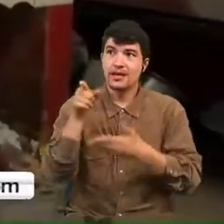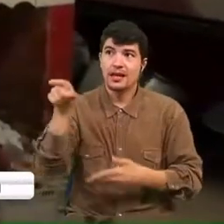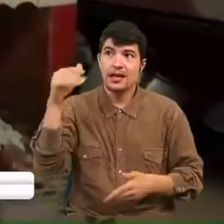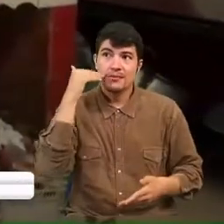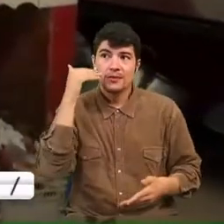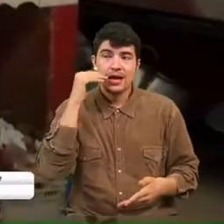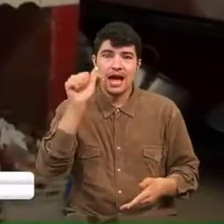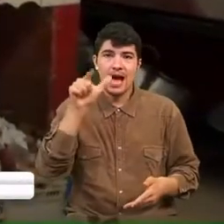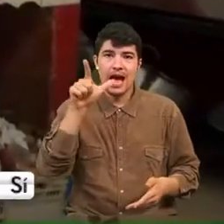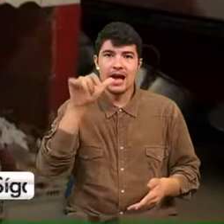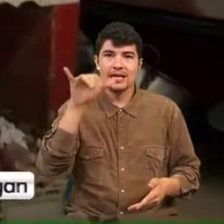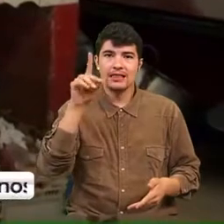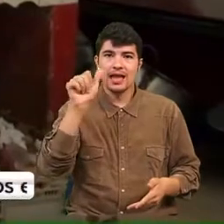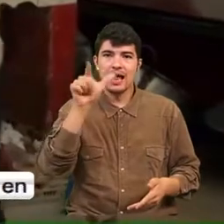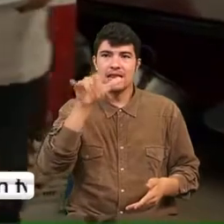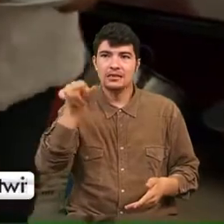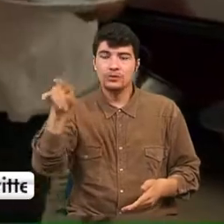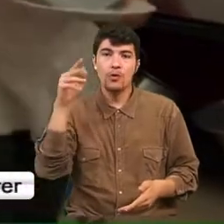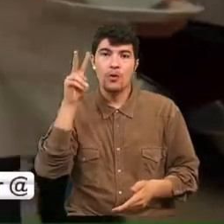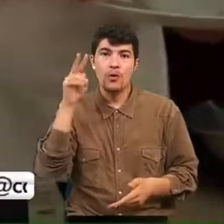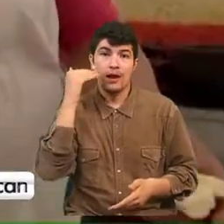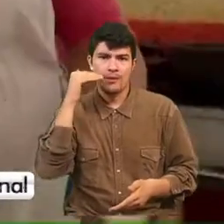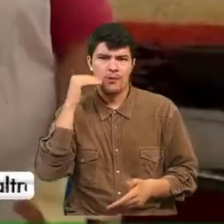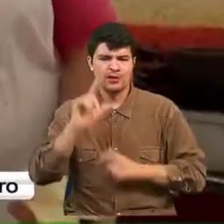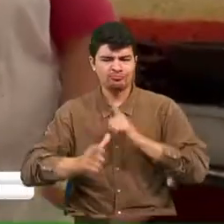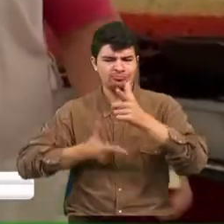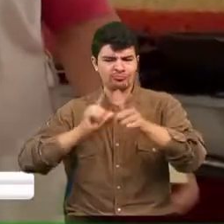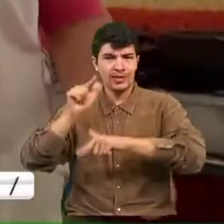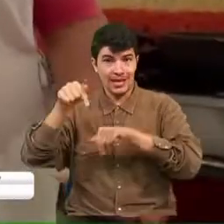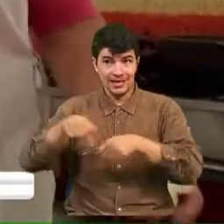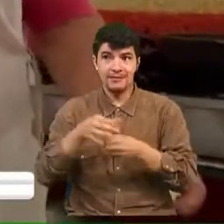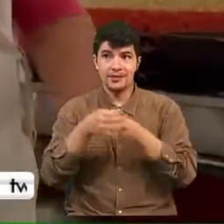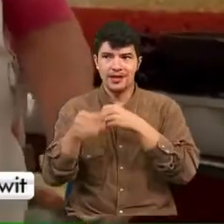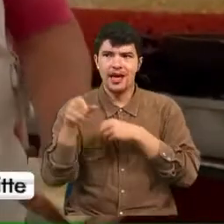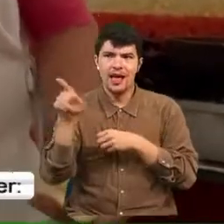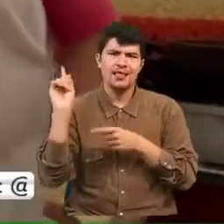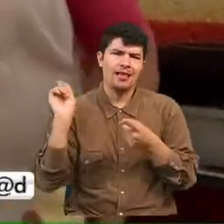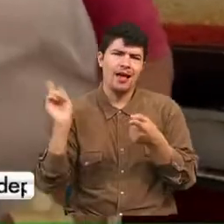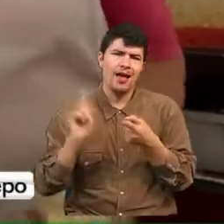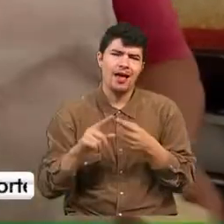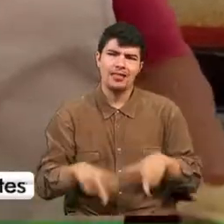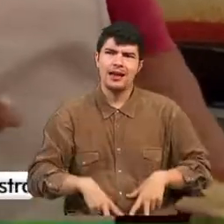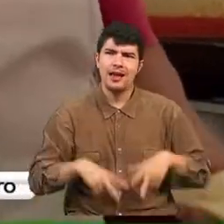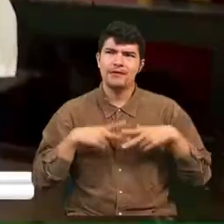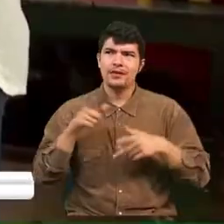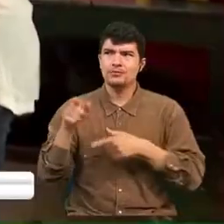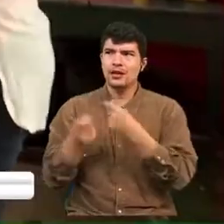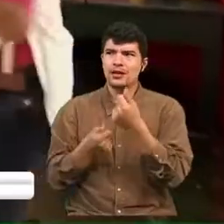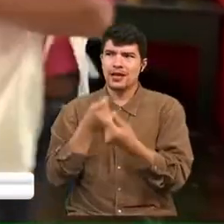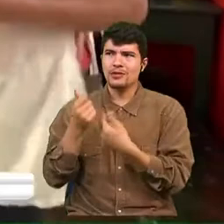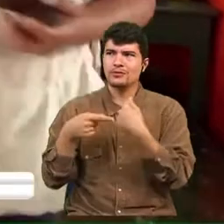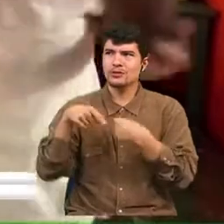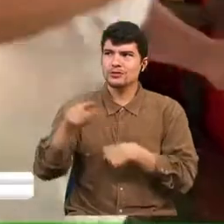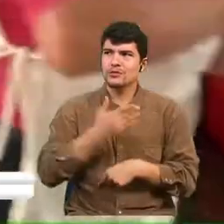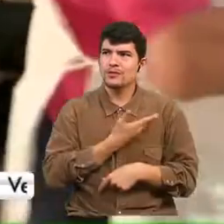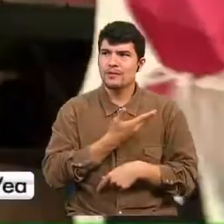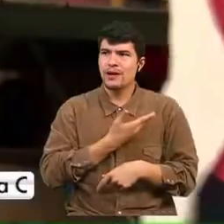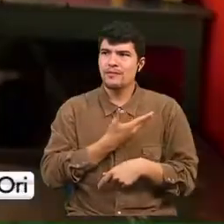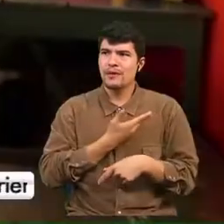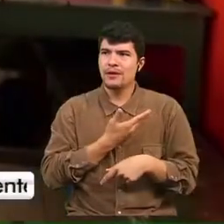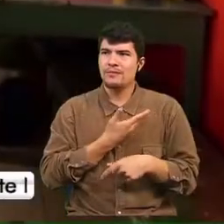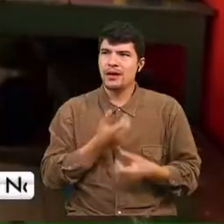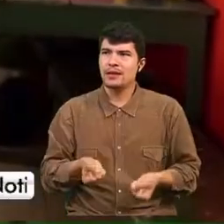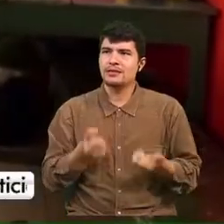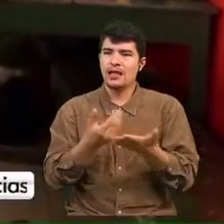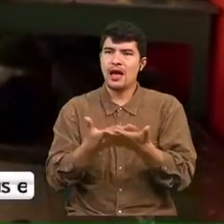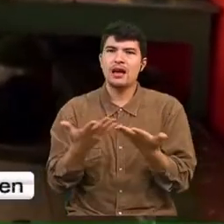es Aldalí Vargas, una mujer guerrera de Jesús María. Ha pasado toda su vida en el negocio que su mamá decidió ponerle